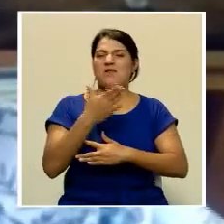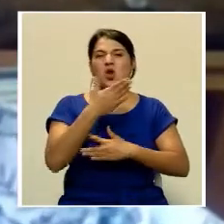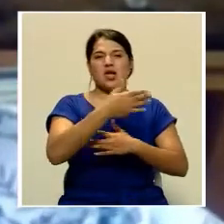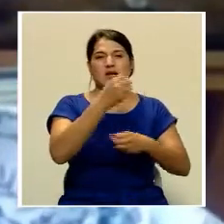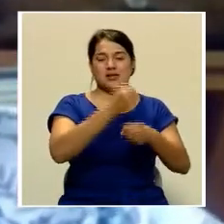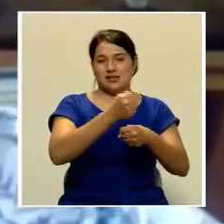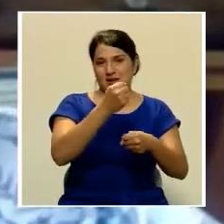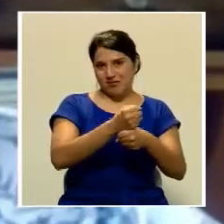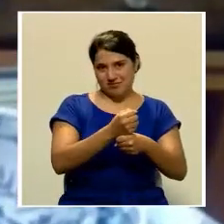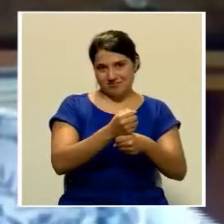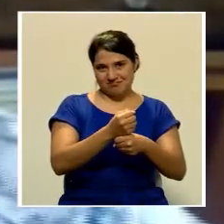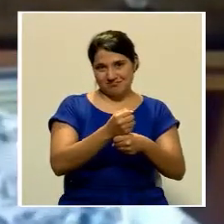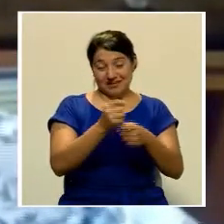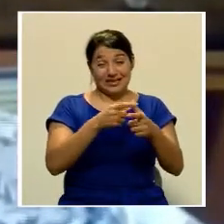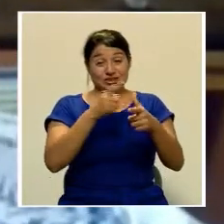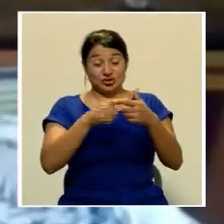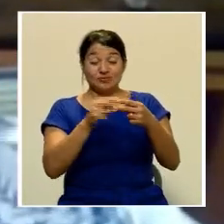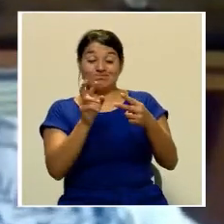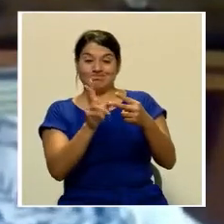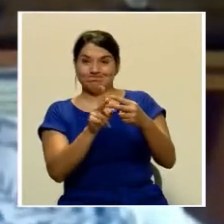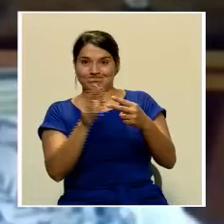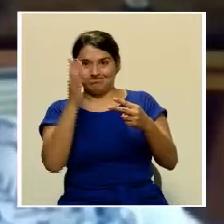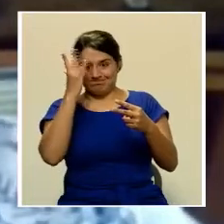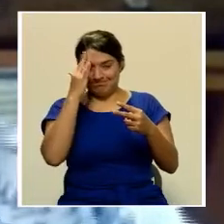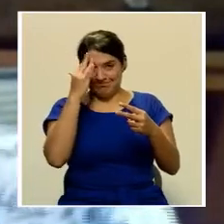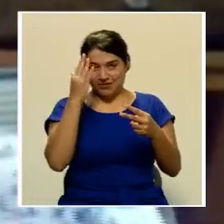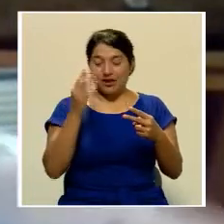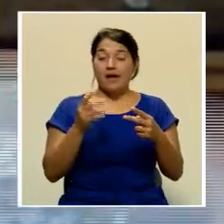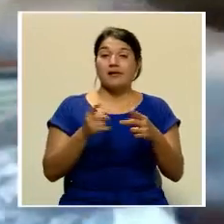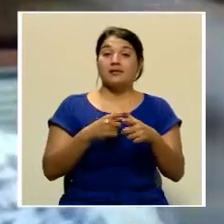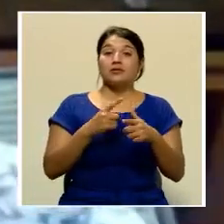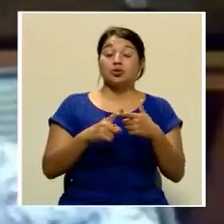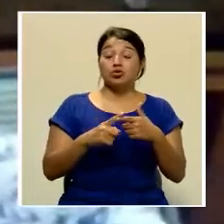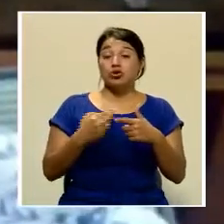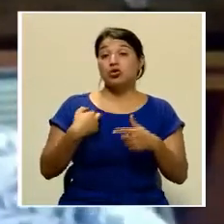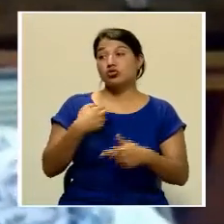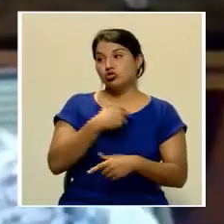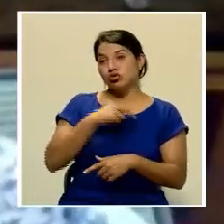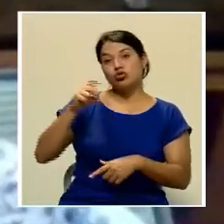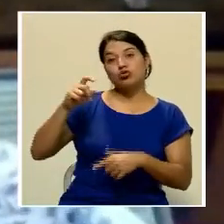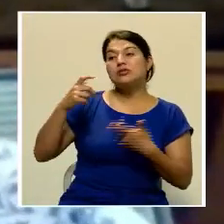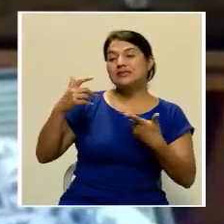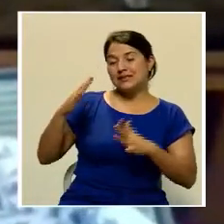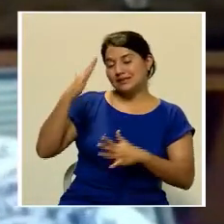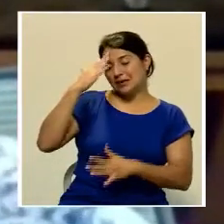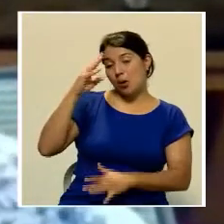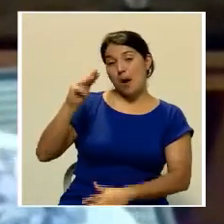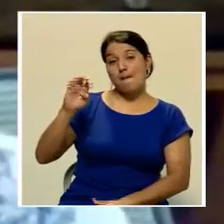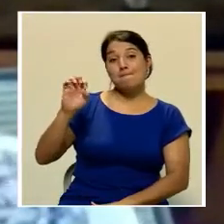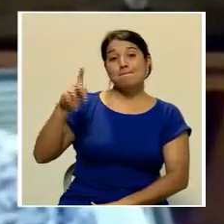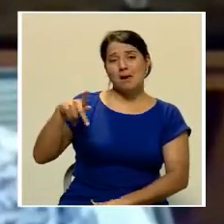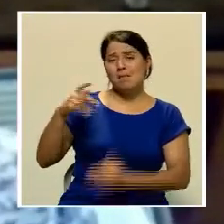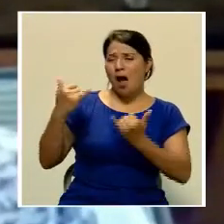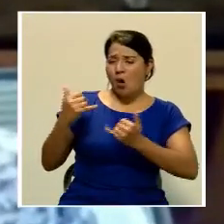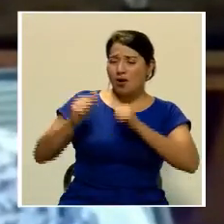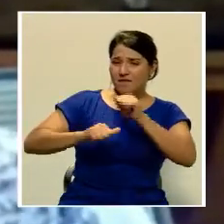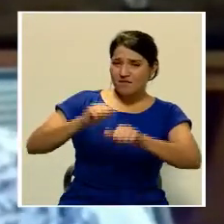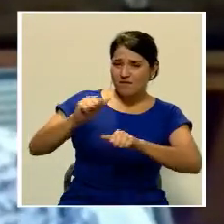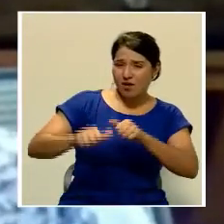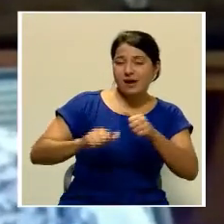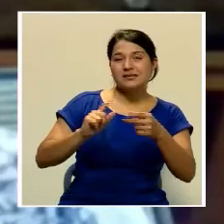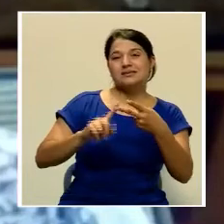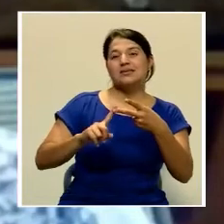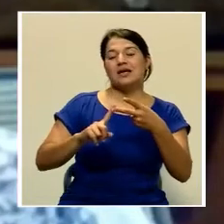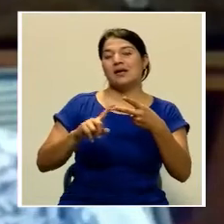están muy bien identificados los actores que necesitamos para esto. Bueno, el MEP está haciendo su esfuerzo, la FOD está haciendo su